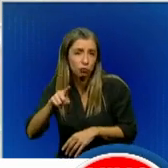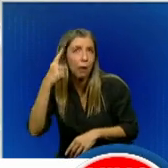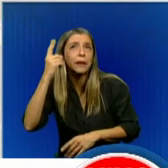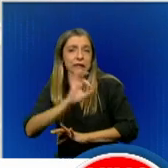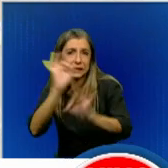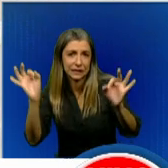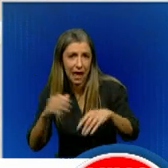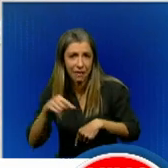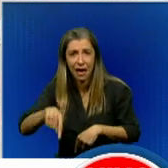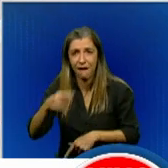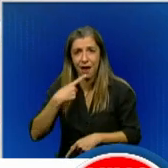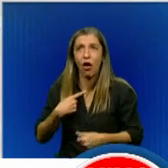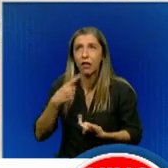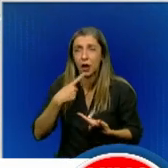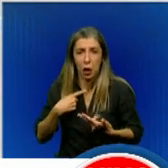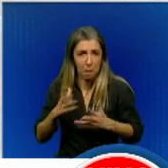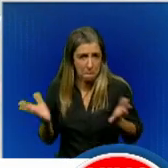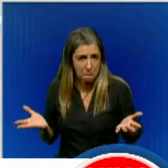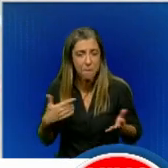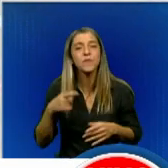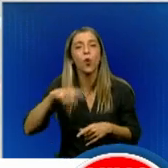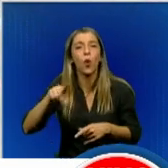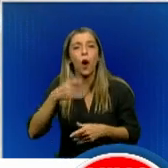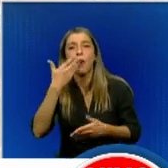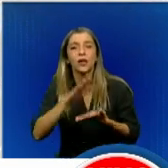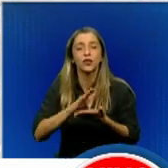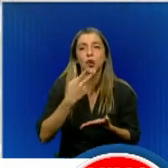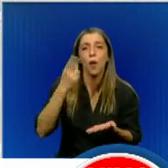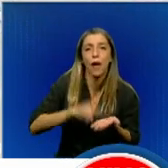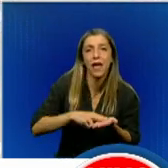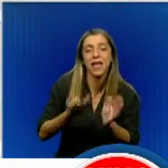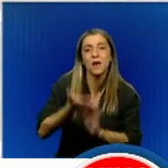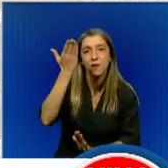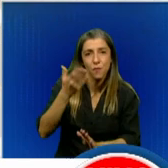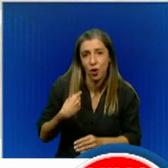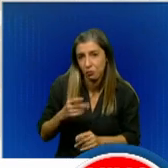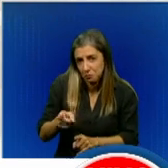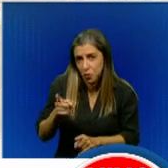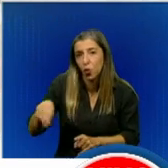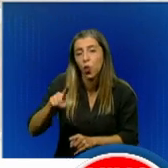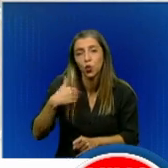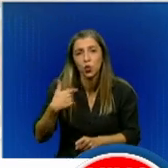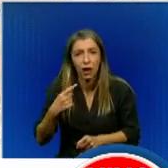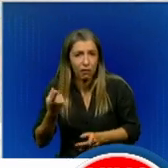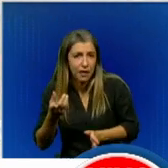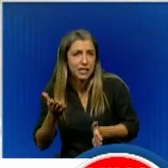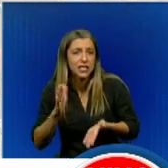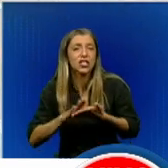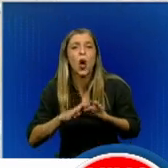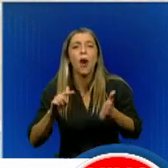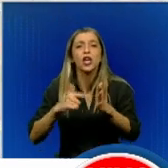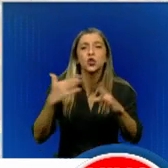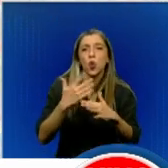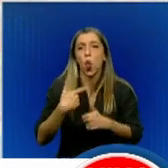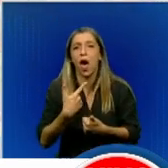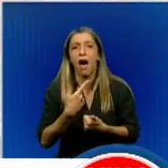cava no la cuentan cuando un impuesto sobre los consumos de tarjetas